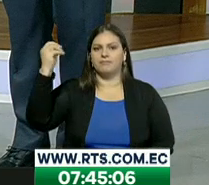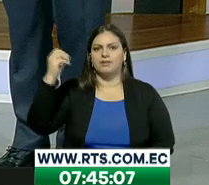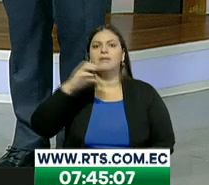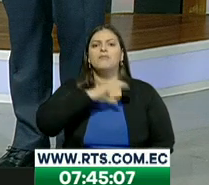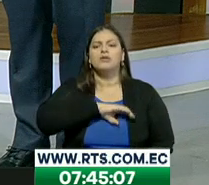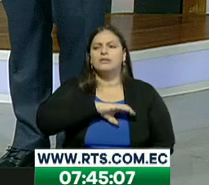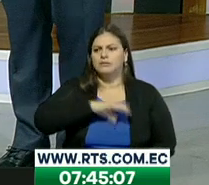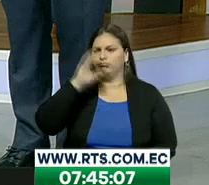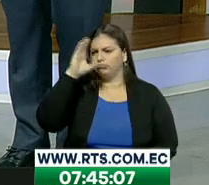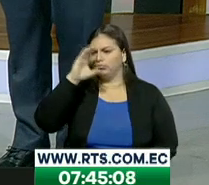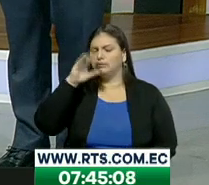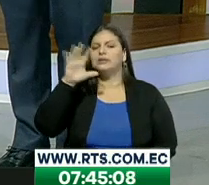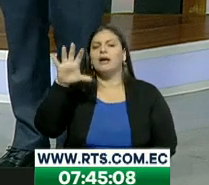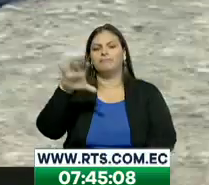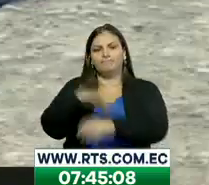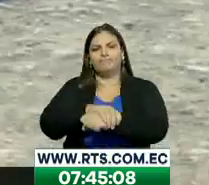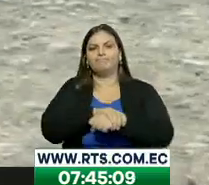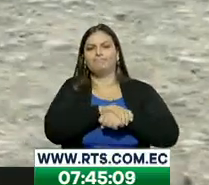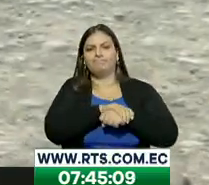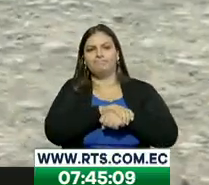policía.